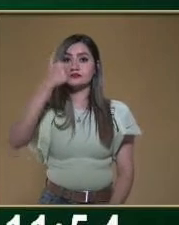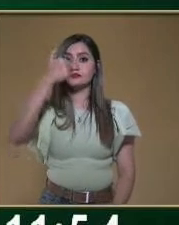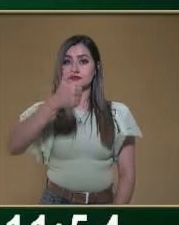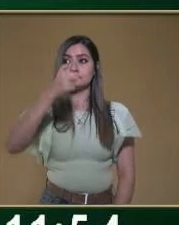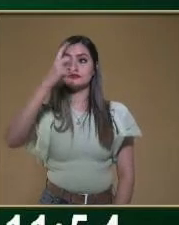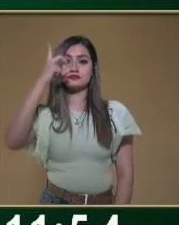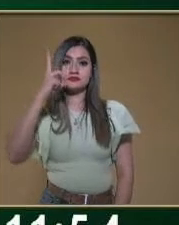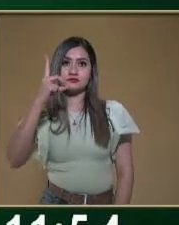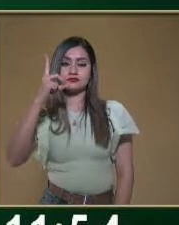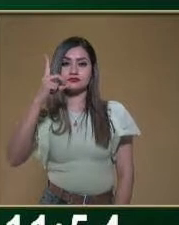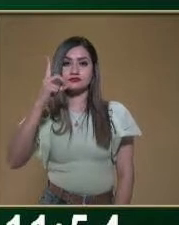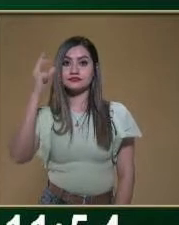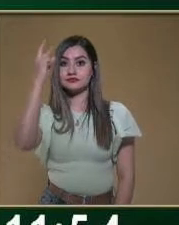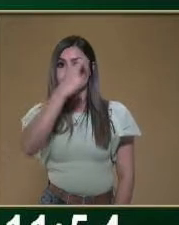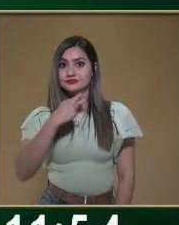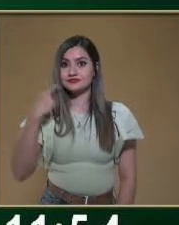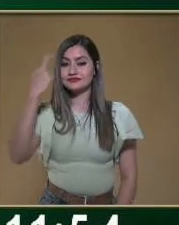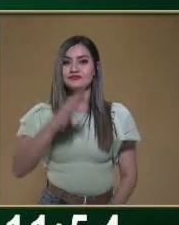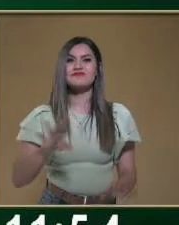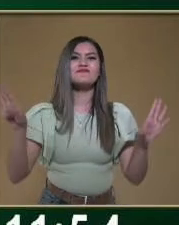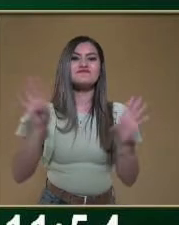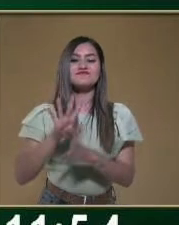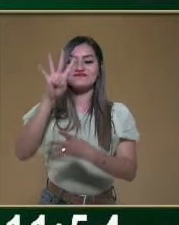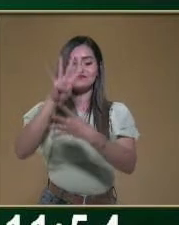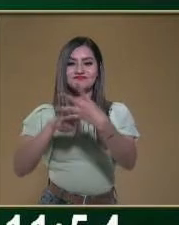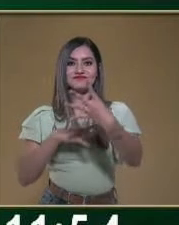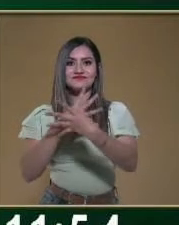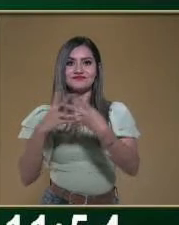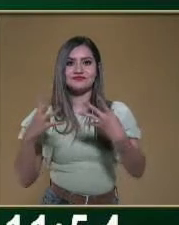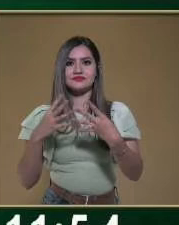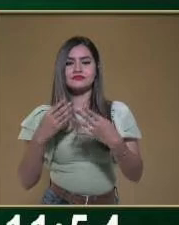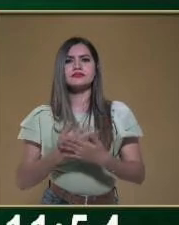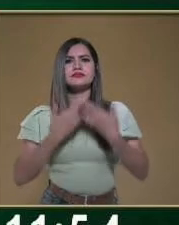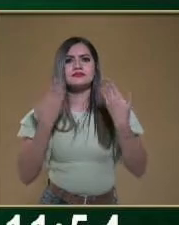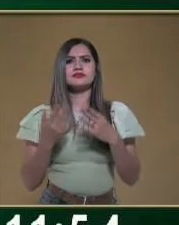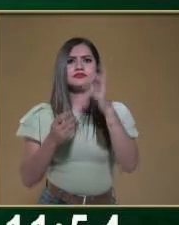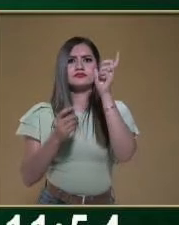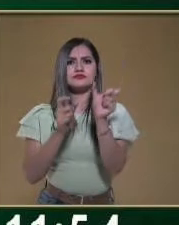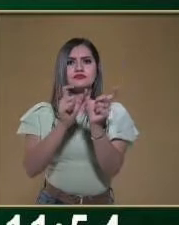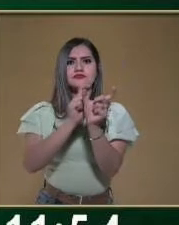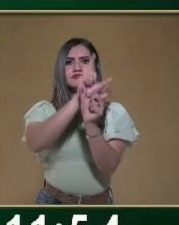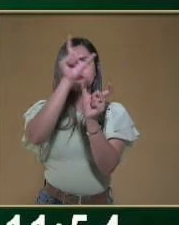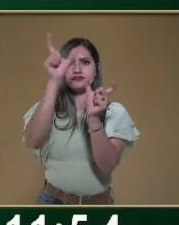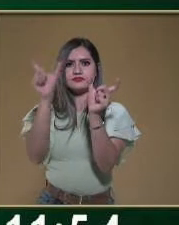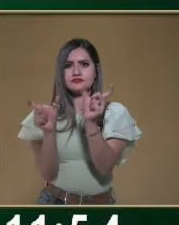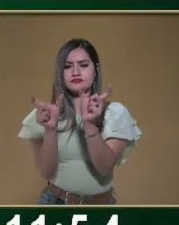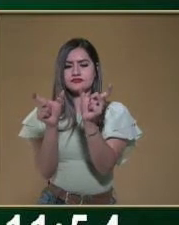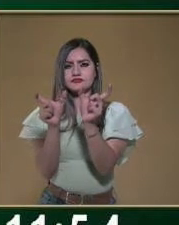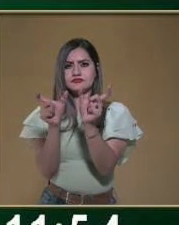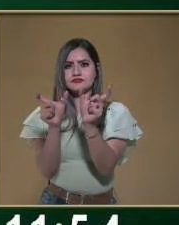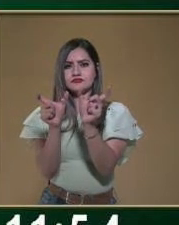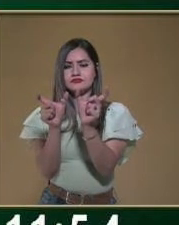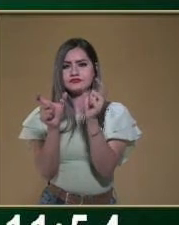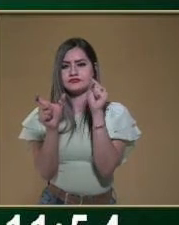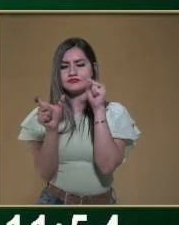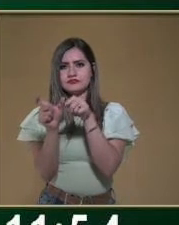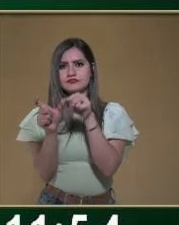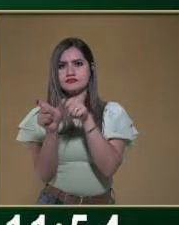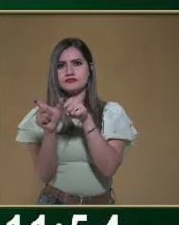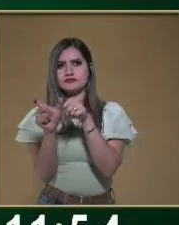decenas. Observa ahí cómo cambió en la tablita, ahora tengo 6. Y si avanzo hacia la derecha, ¿sí? Estoy